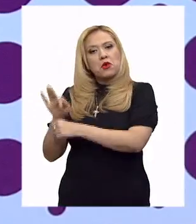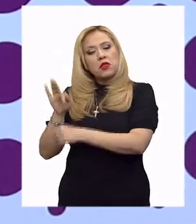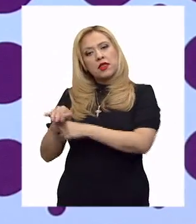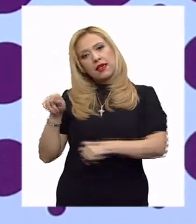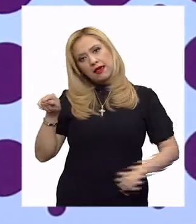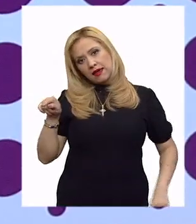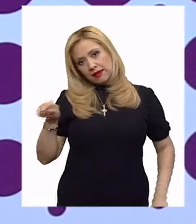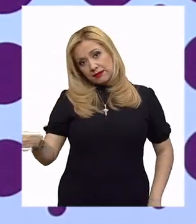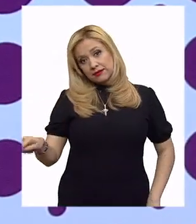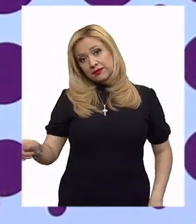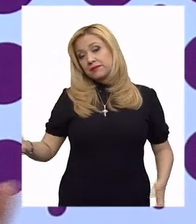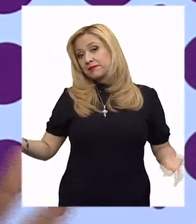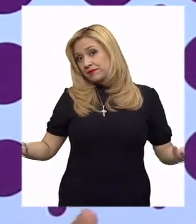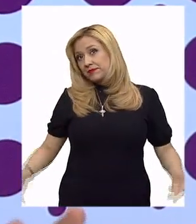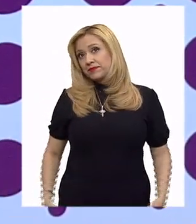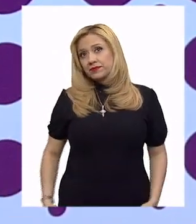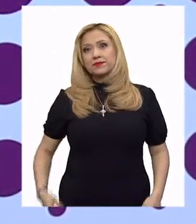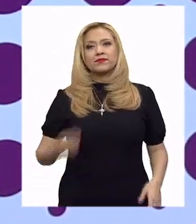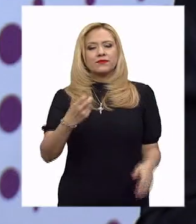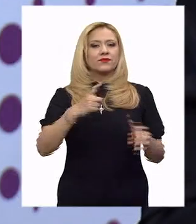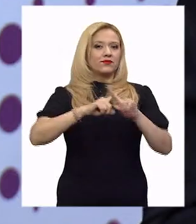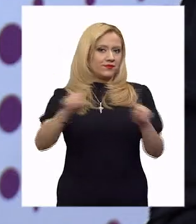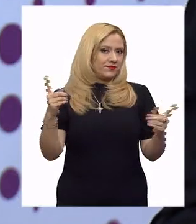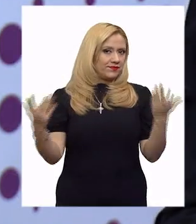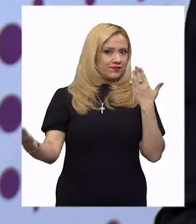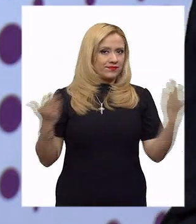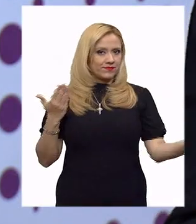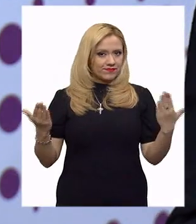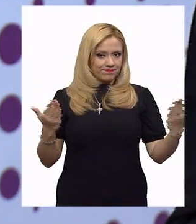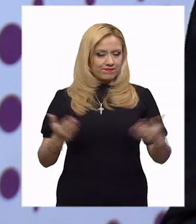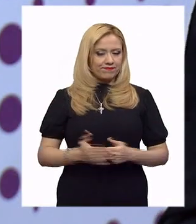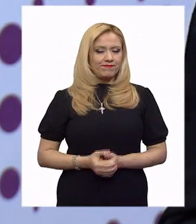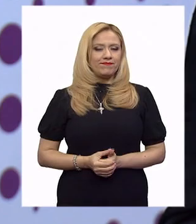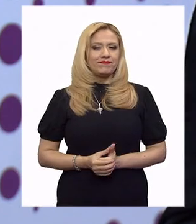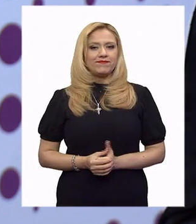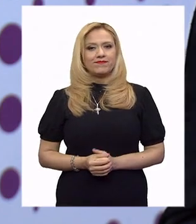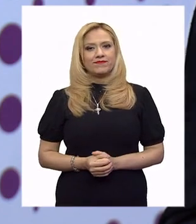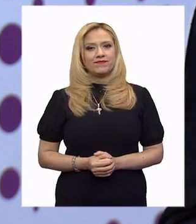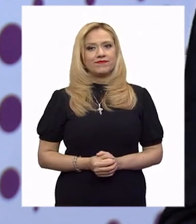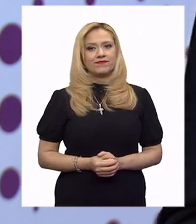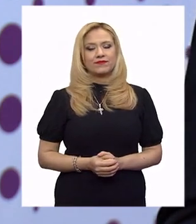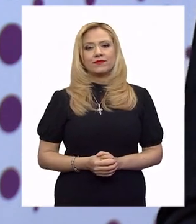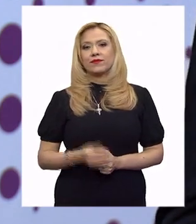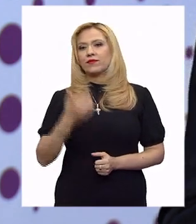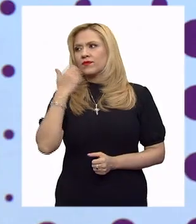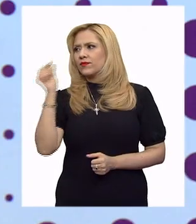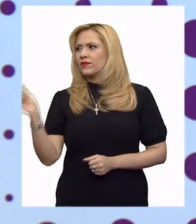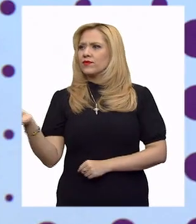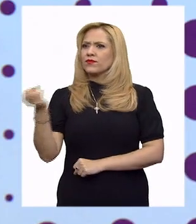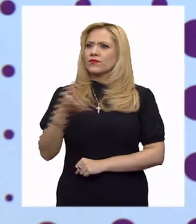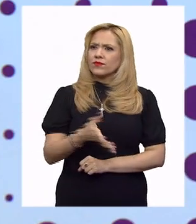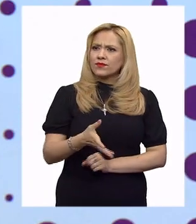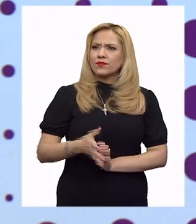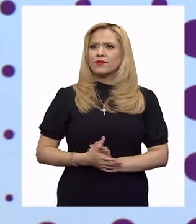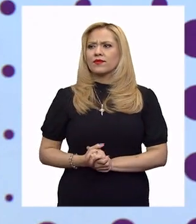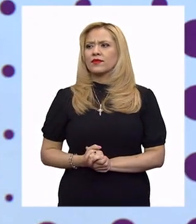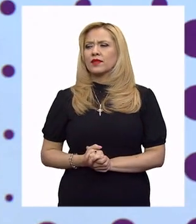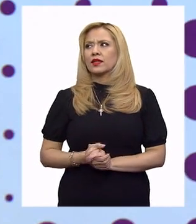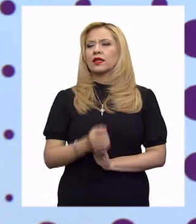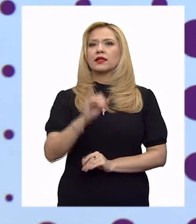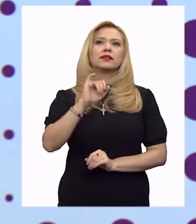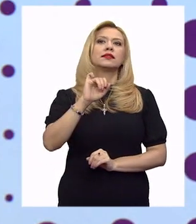este momento lo pueda regular. Esa es como la diferencia en sí sobre esto. Muy bien. Eduard, ¿quisieras ahondar sobre esta distinción algo?